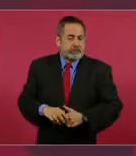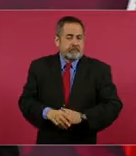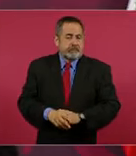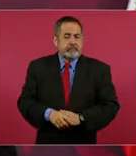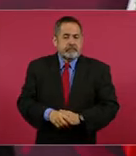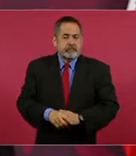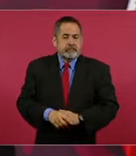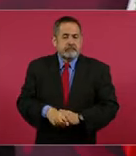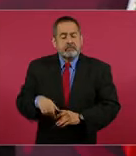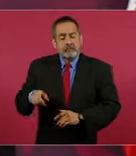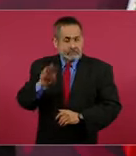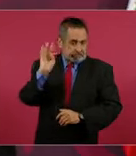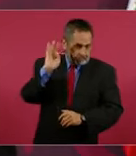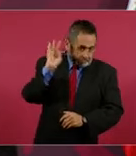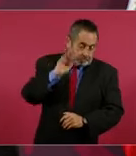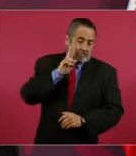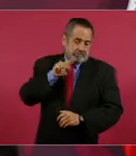es muy probable,